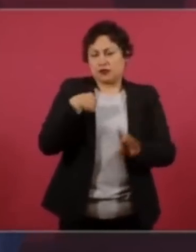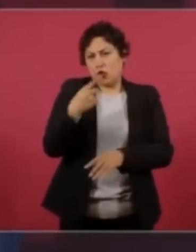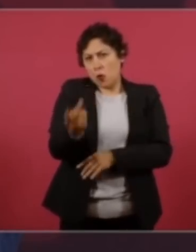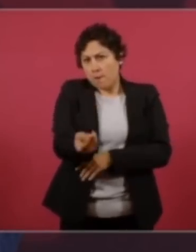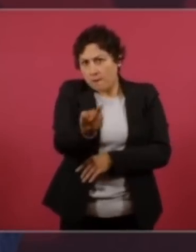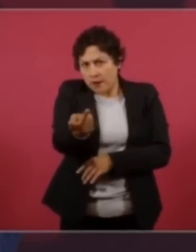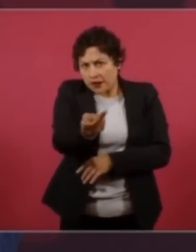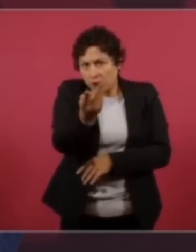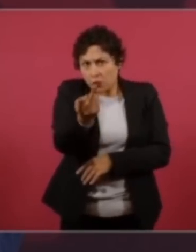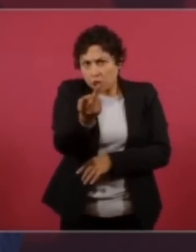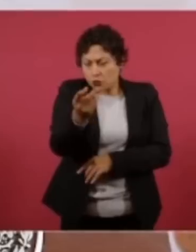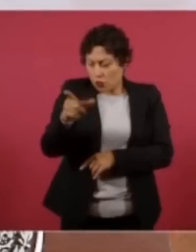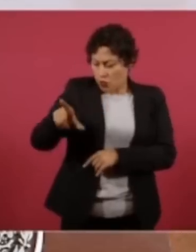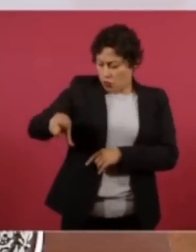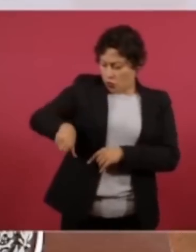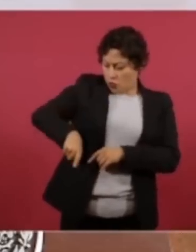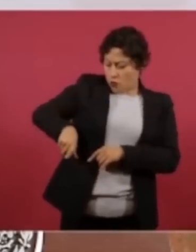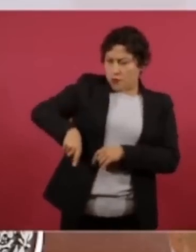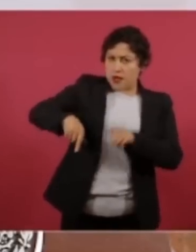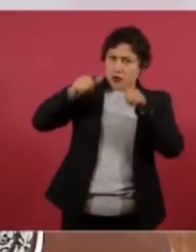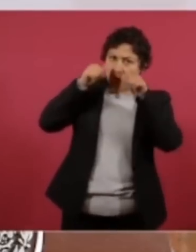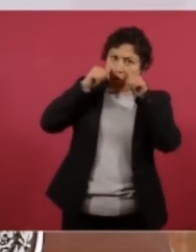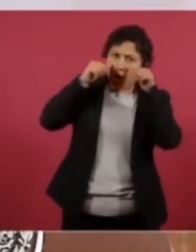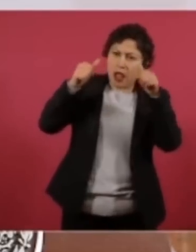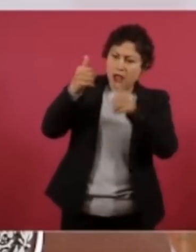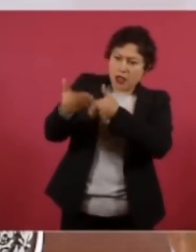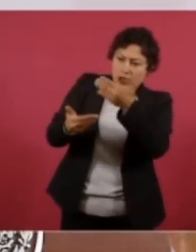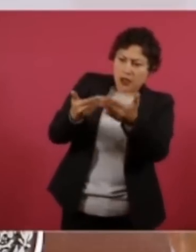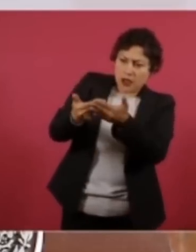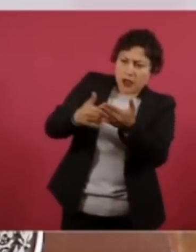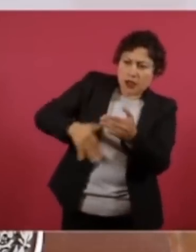conseguir la felicidad del pueblo?